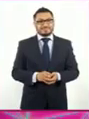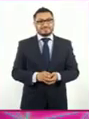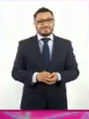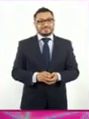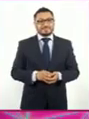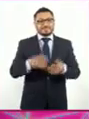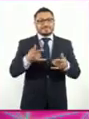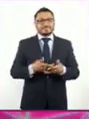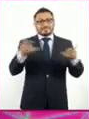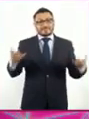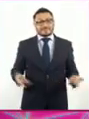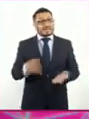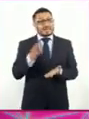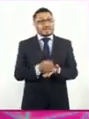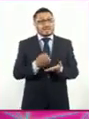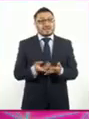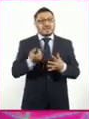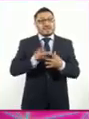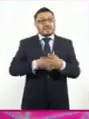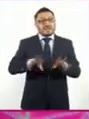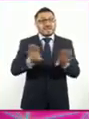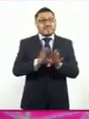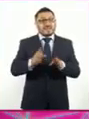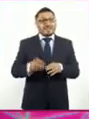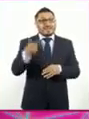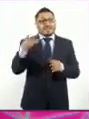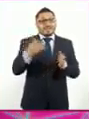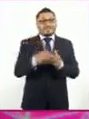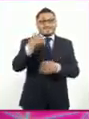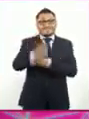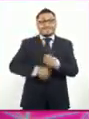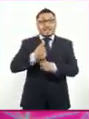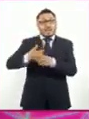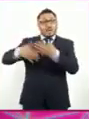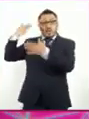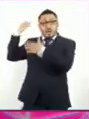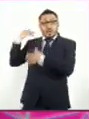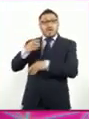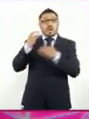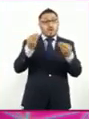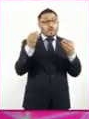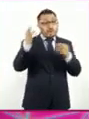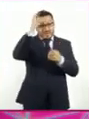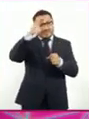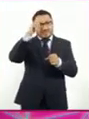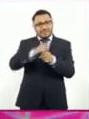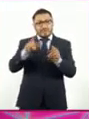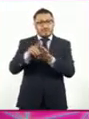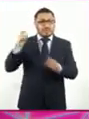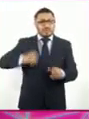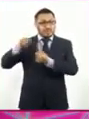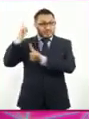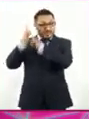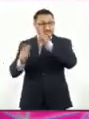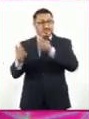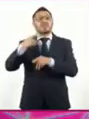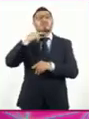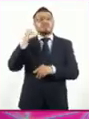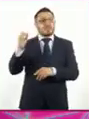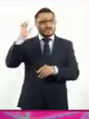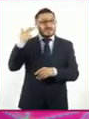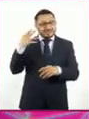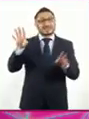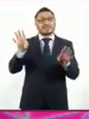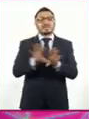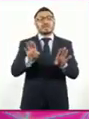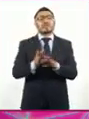La historia de los cuadernos empieza desde hace más de 2000 años, cuando varias culturas como griegos, romanos y chinos